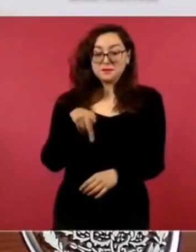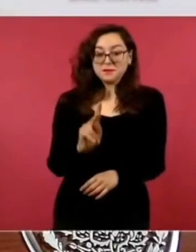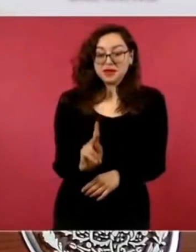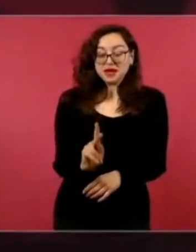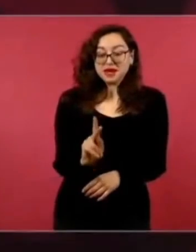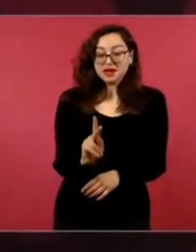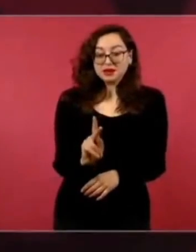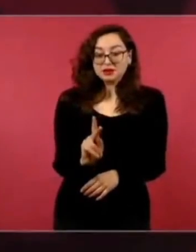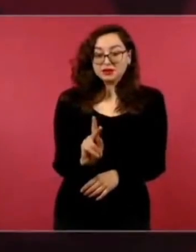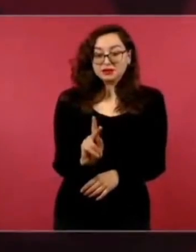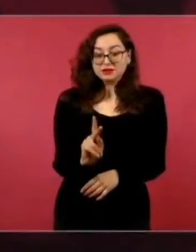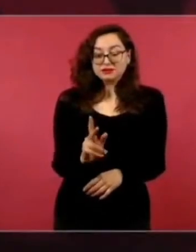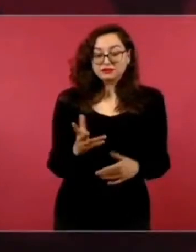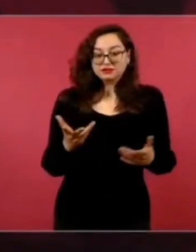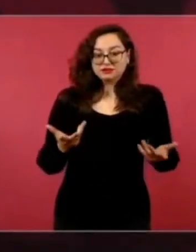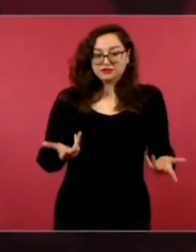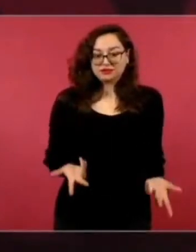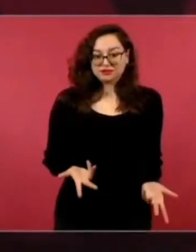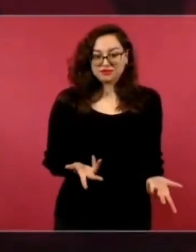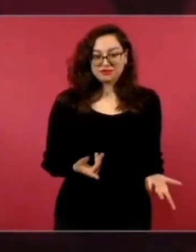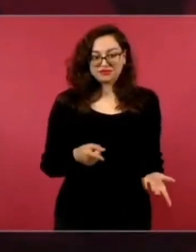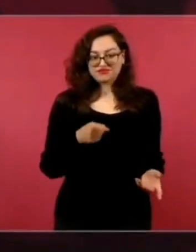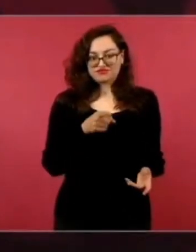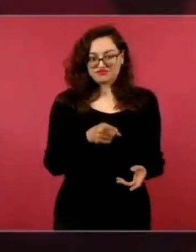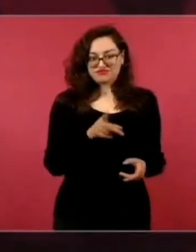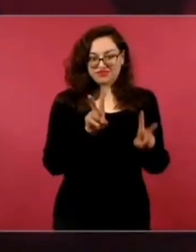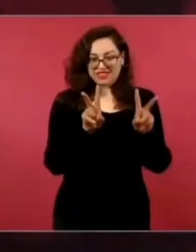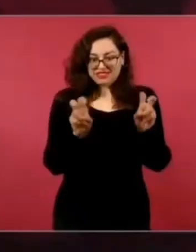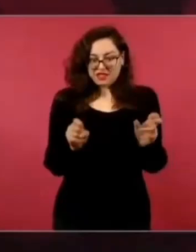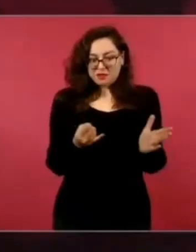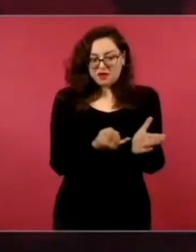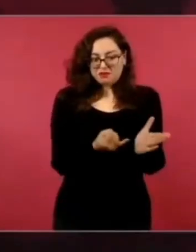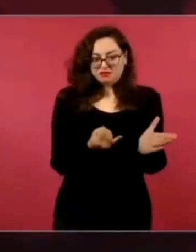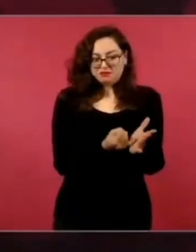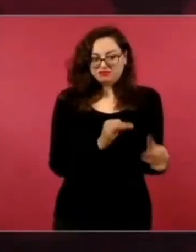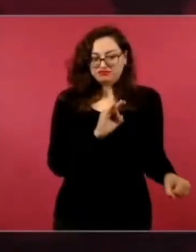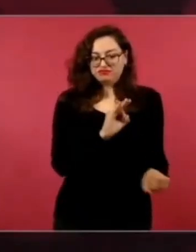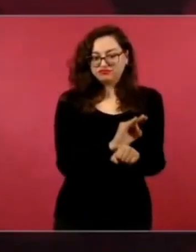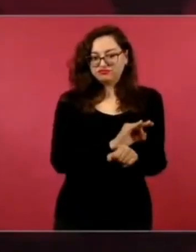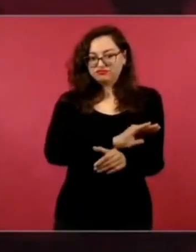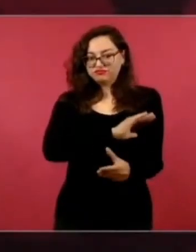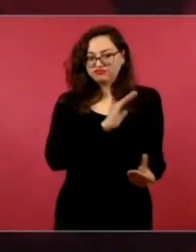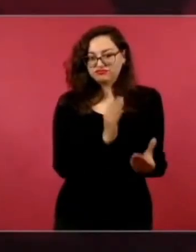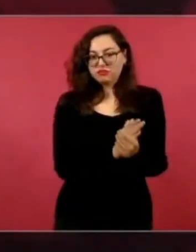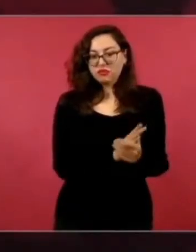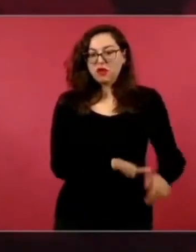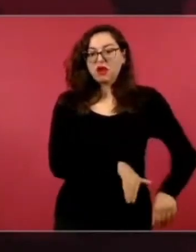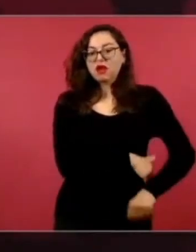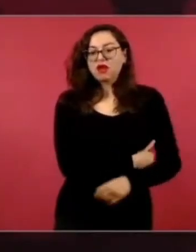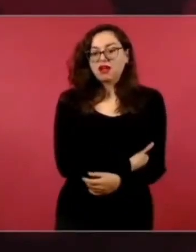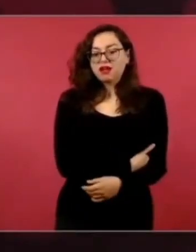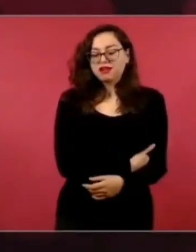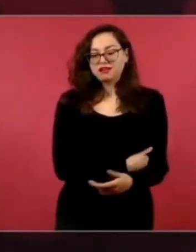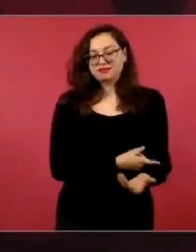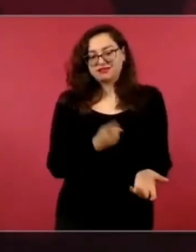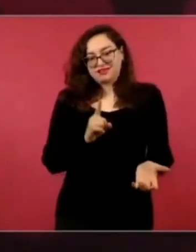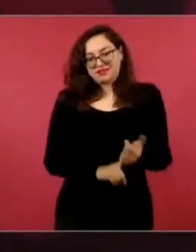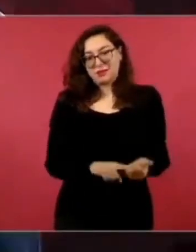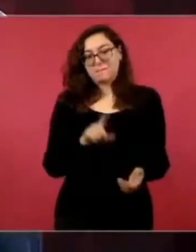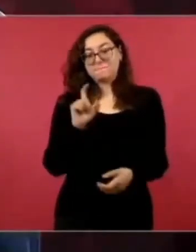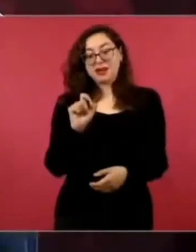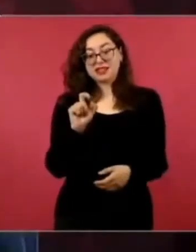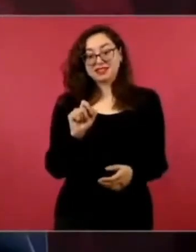un expediente de 20,000 millones de pesos, un poquito más.